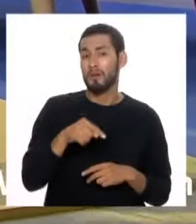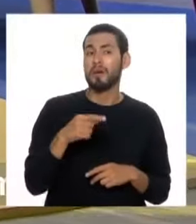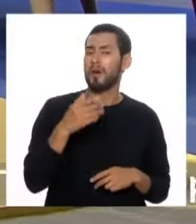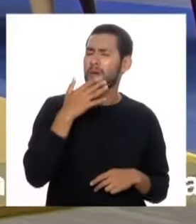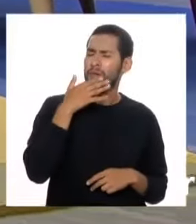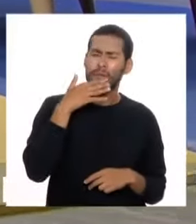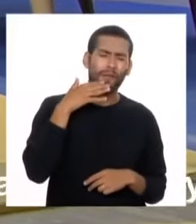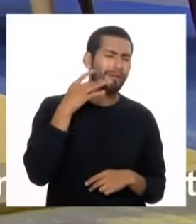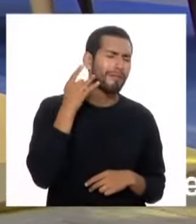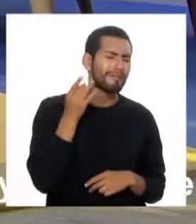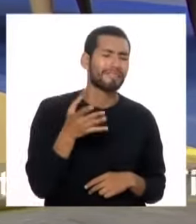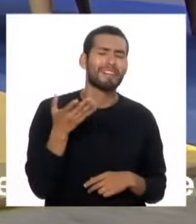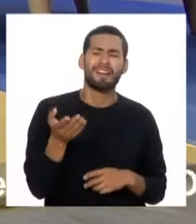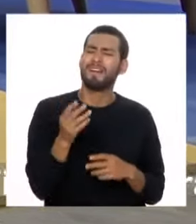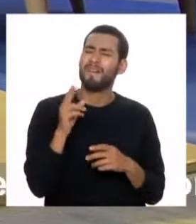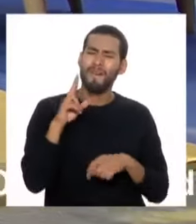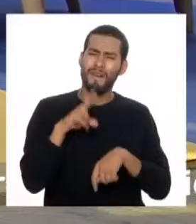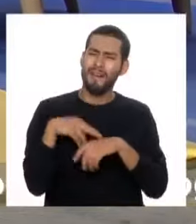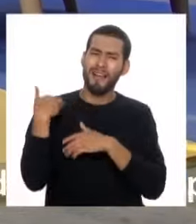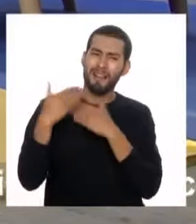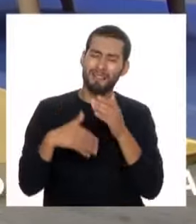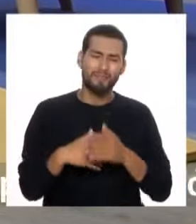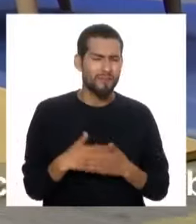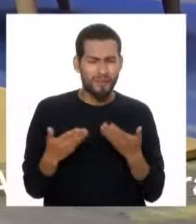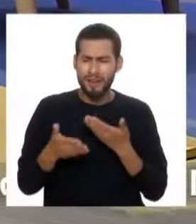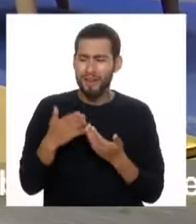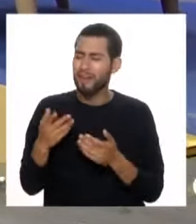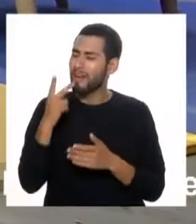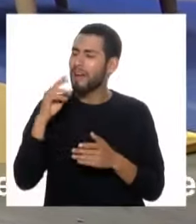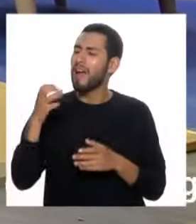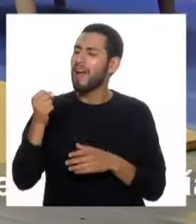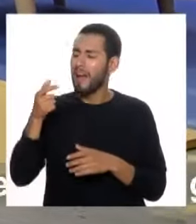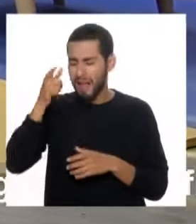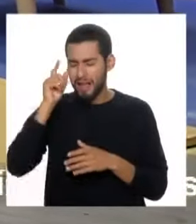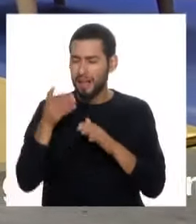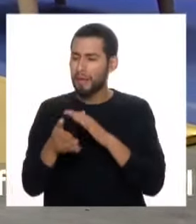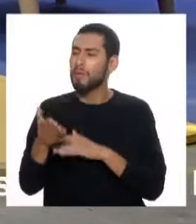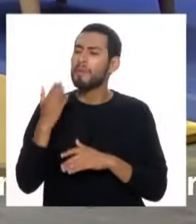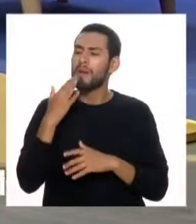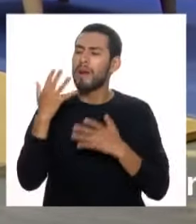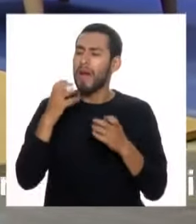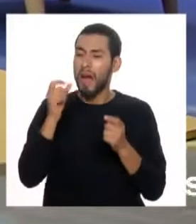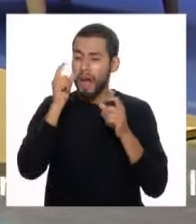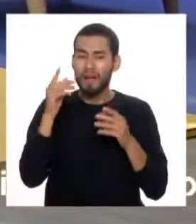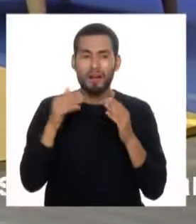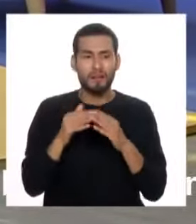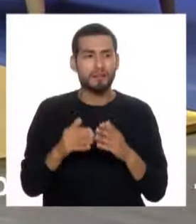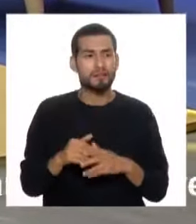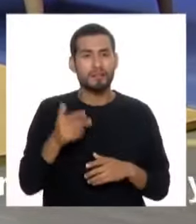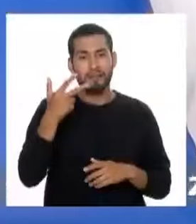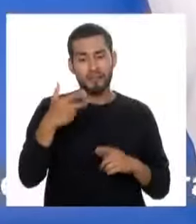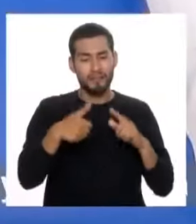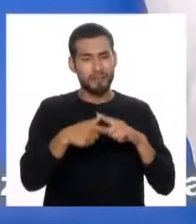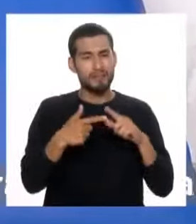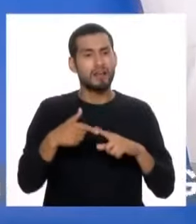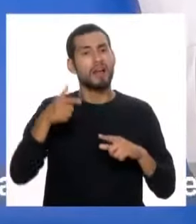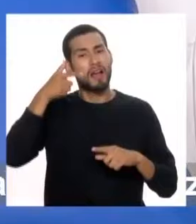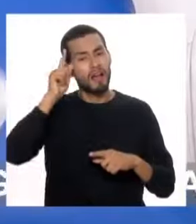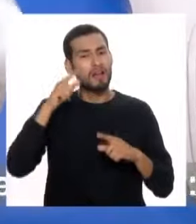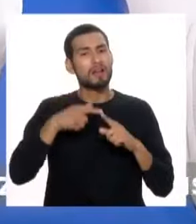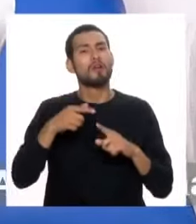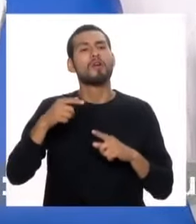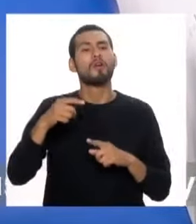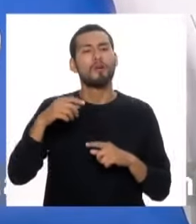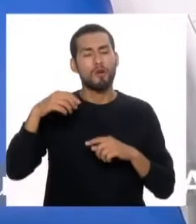más ricas que hay y más tradicionales. Y tan fácil de hacer. ¿Cómo hacemos una leche asada para las mamás que de repente quieren sorprender en casa? Tres ingredientes, leche, huevo,